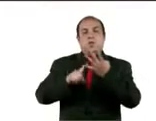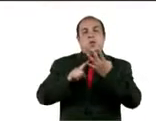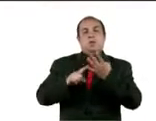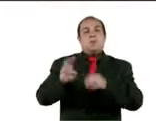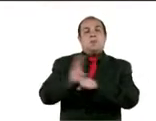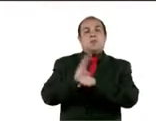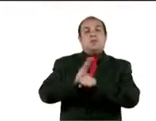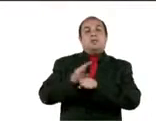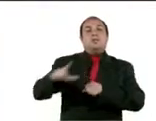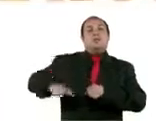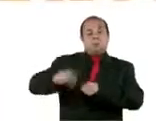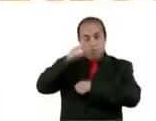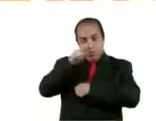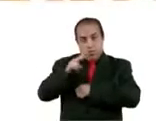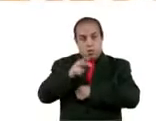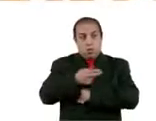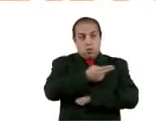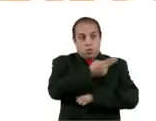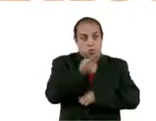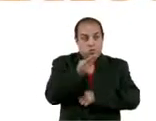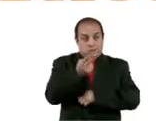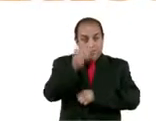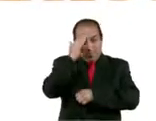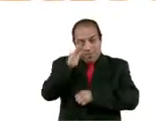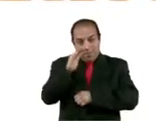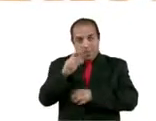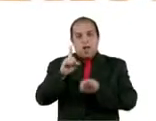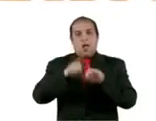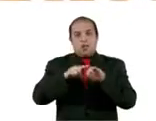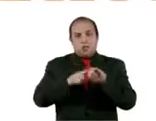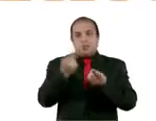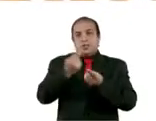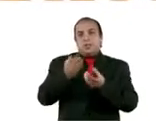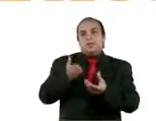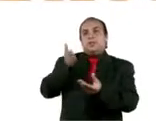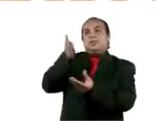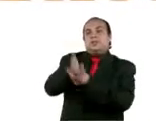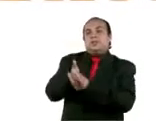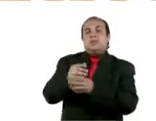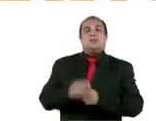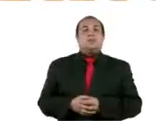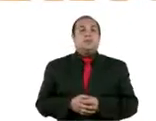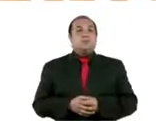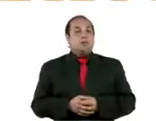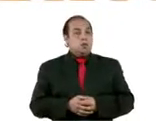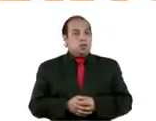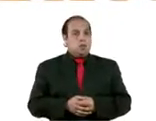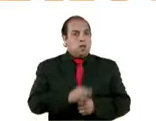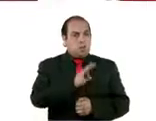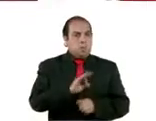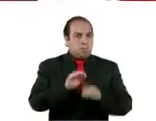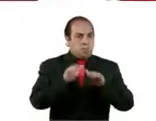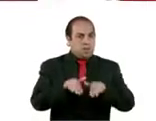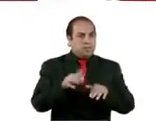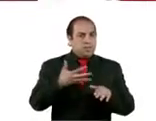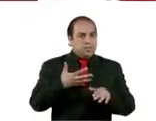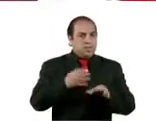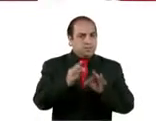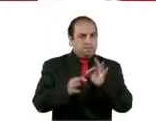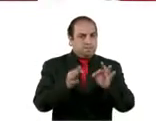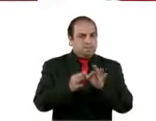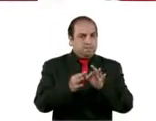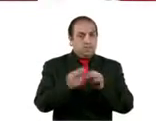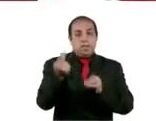que puedan saber exactamente a dónde deben de acudir. Para poder tener su registro hay una serie